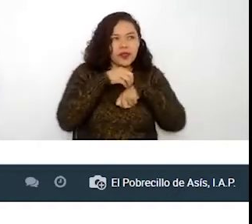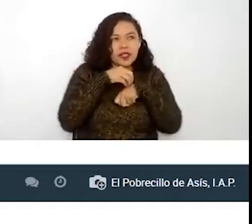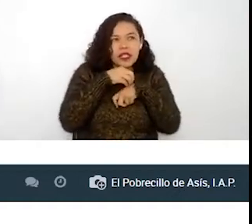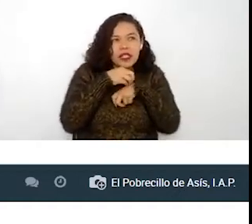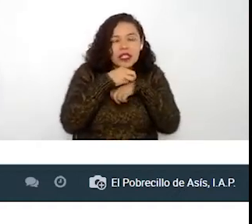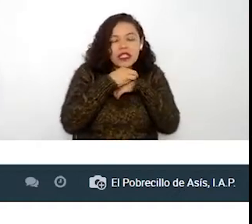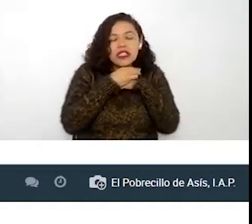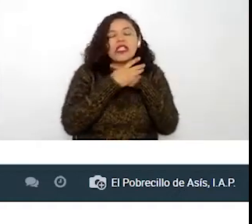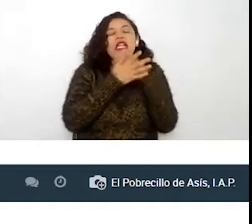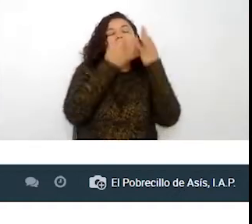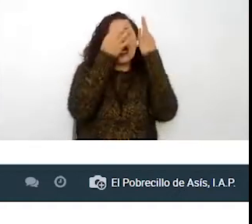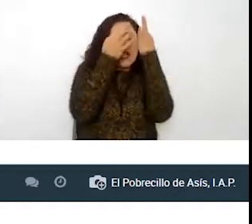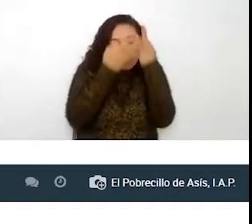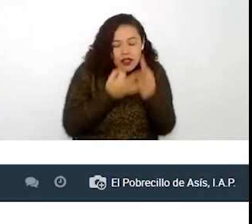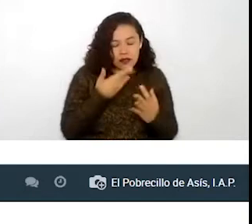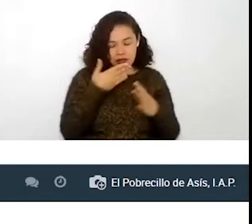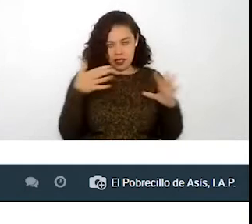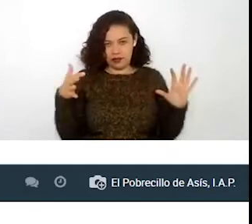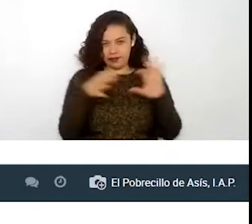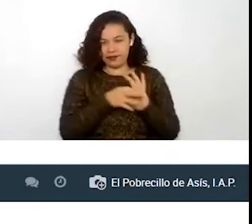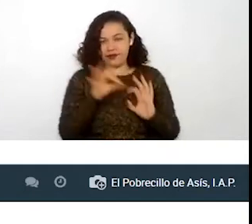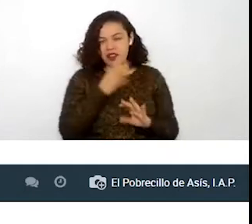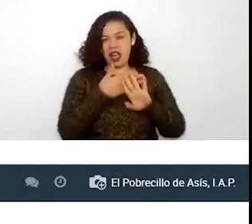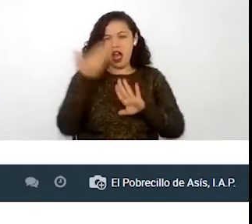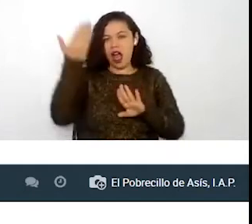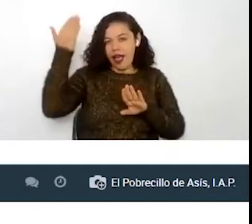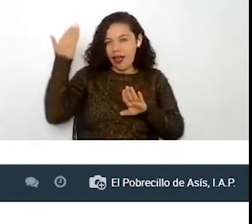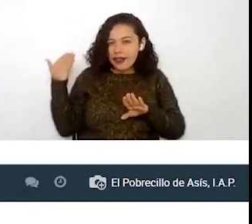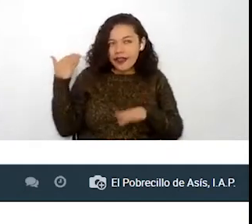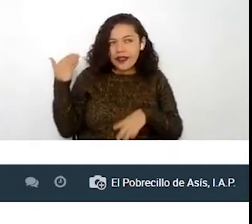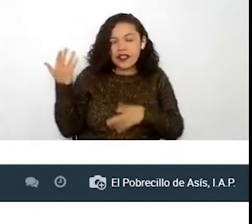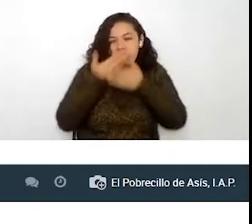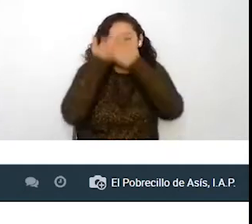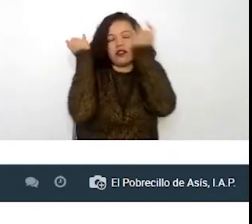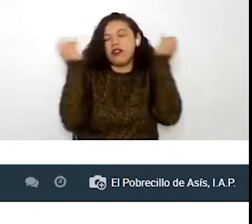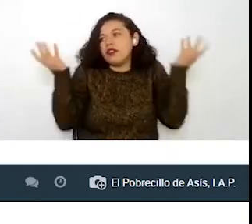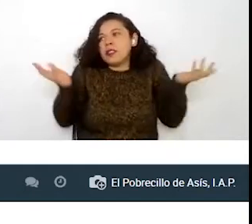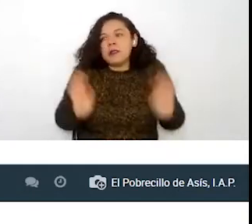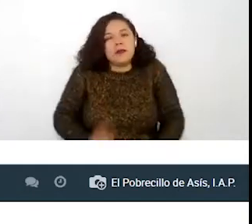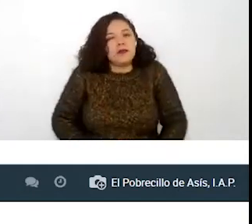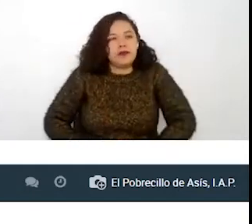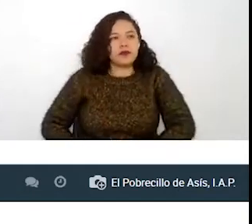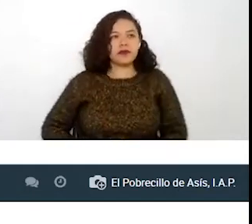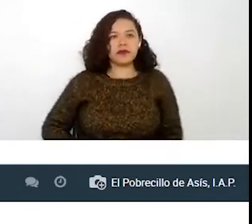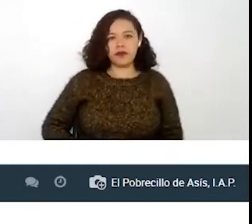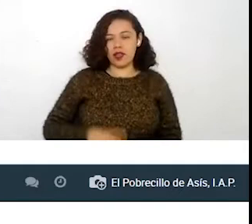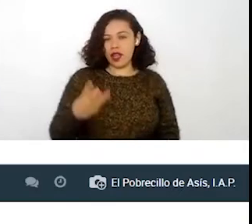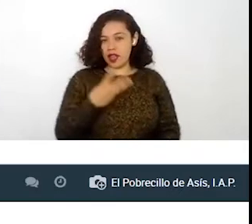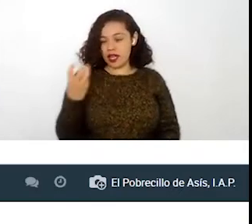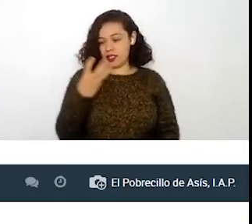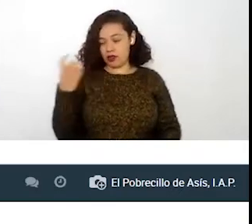acorde no a lo mejor Si antes otorgaba no sé este 300